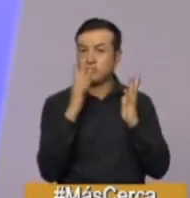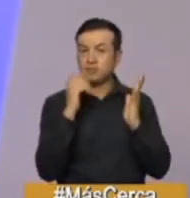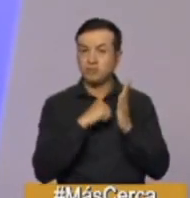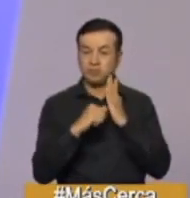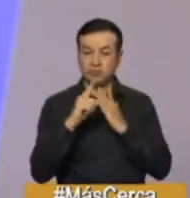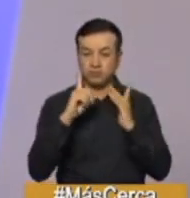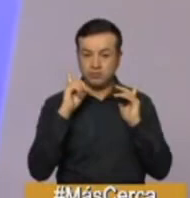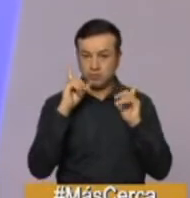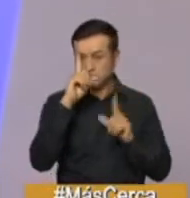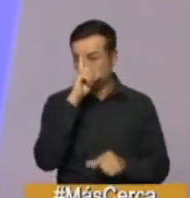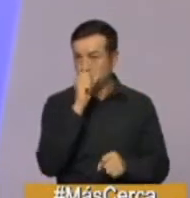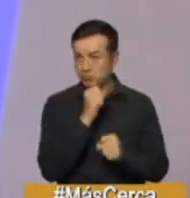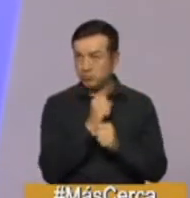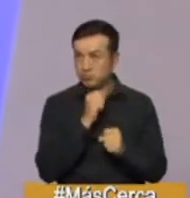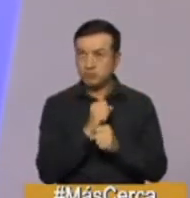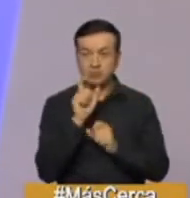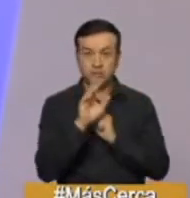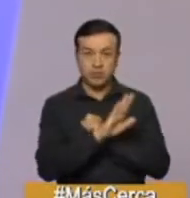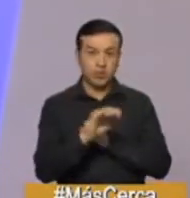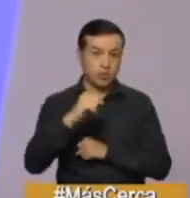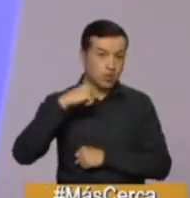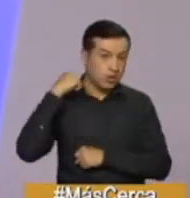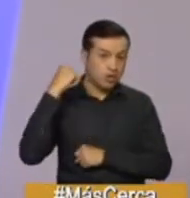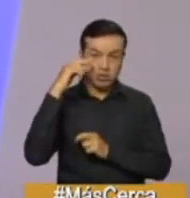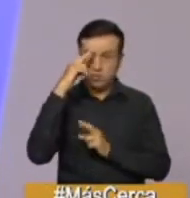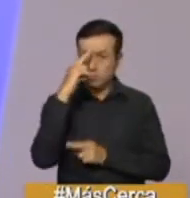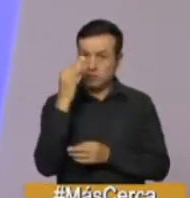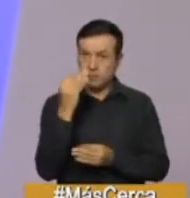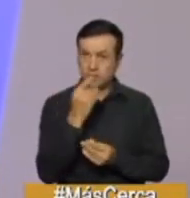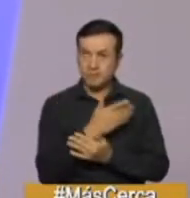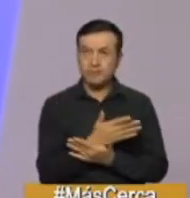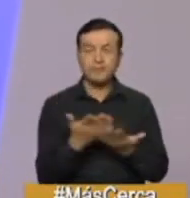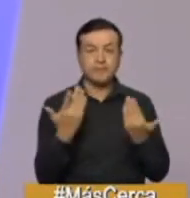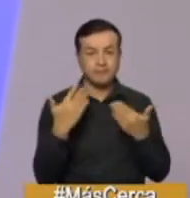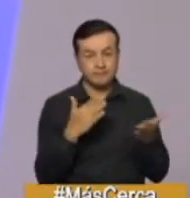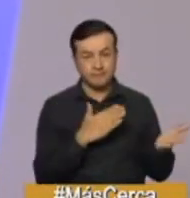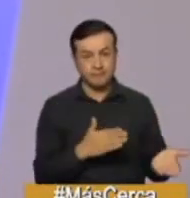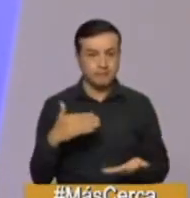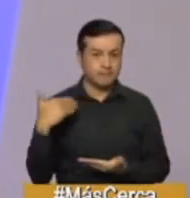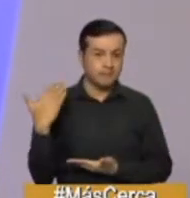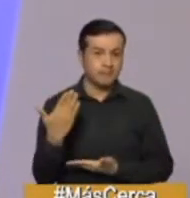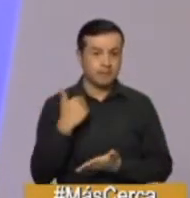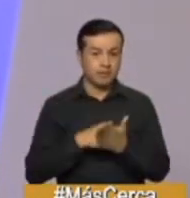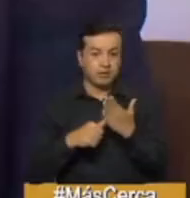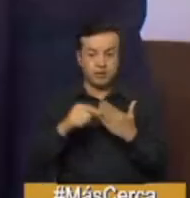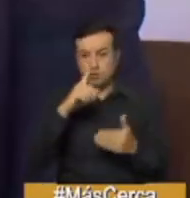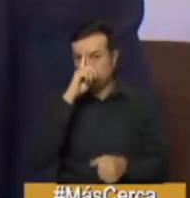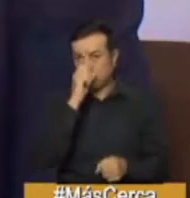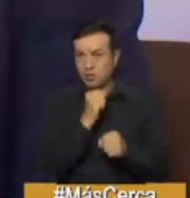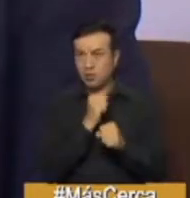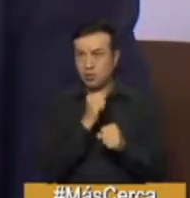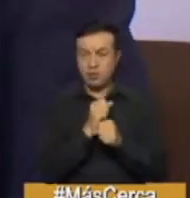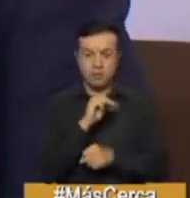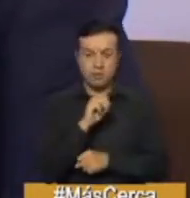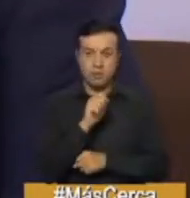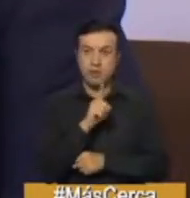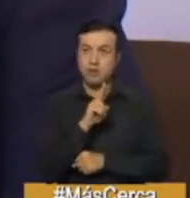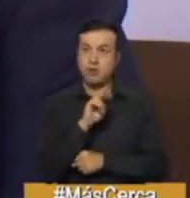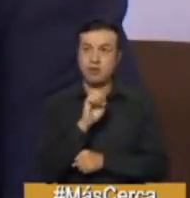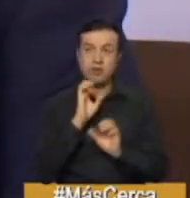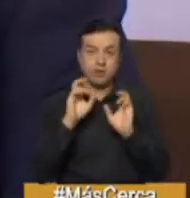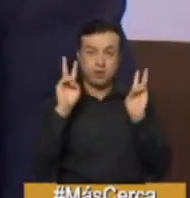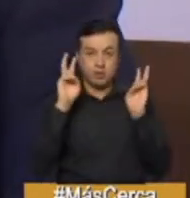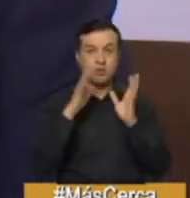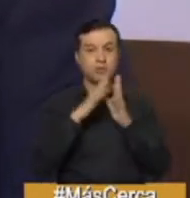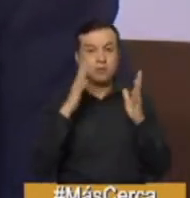ministerio de trabajo para que sus derechos sean respetados es por eso que nos acompaña el ministro de trabajo en tres madero con quien hablaremos sobre este